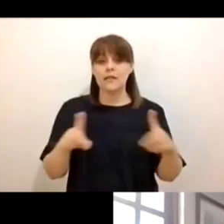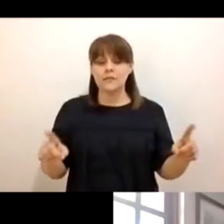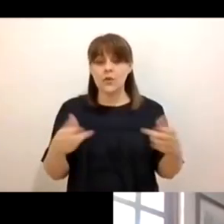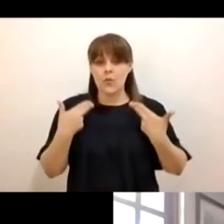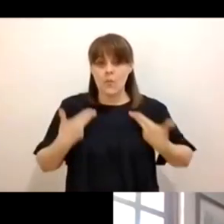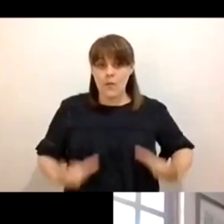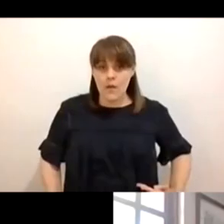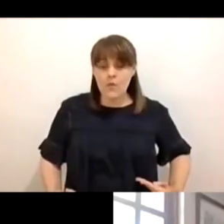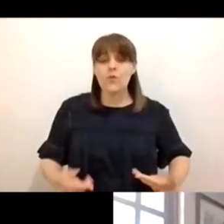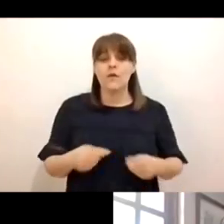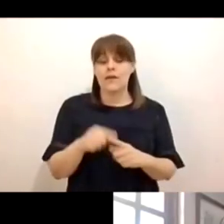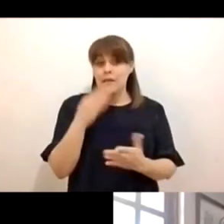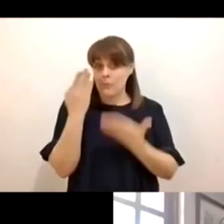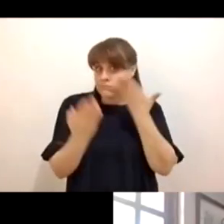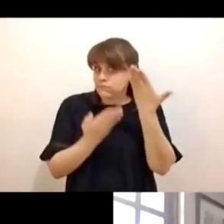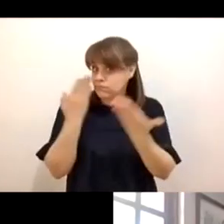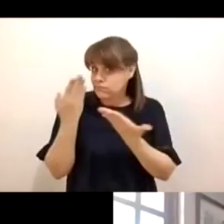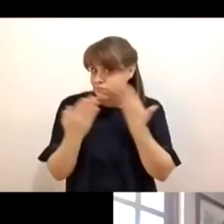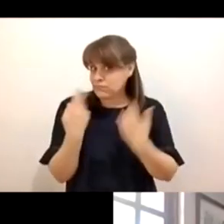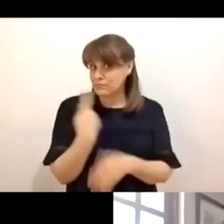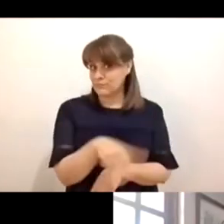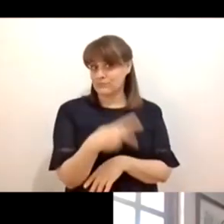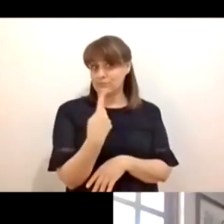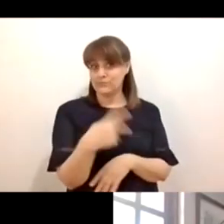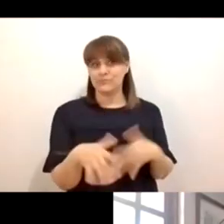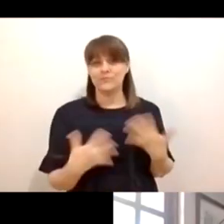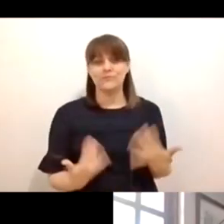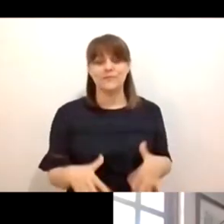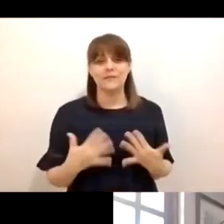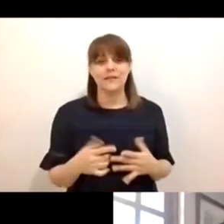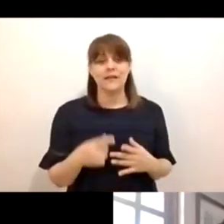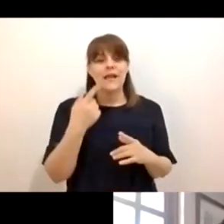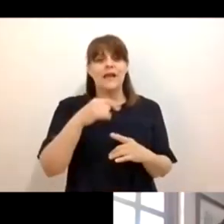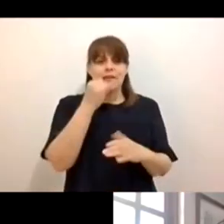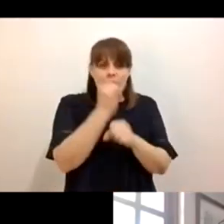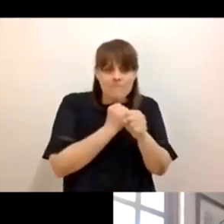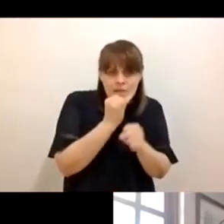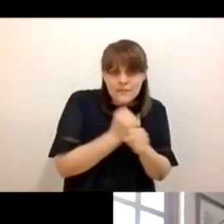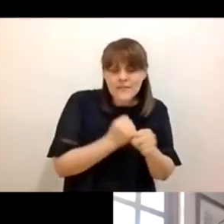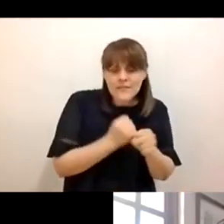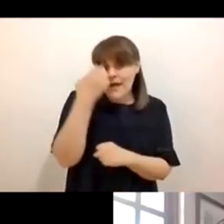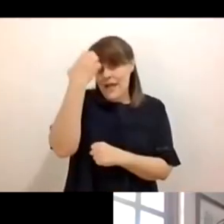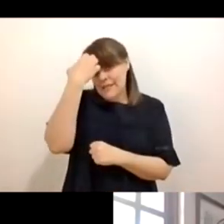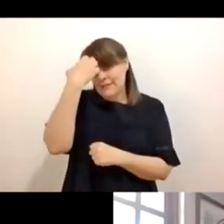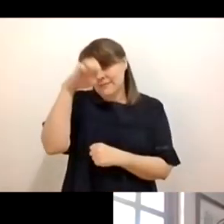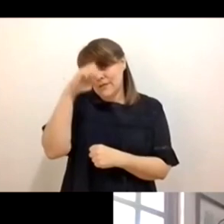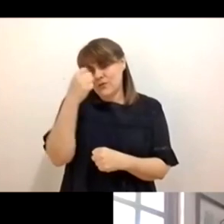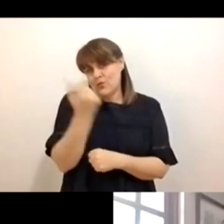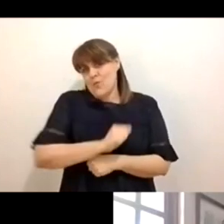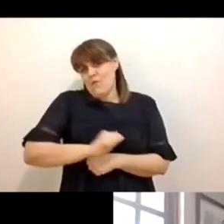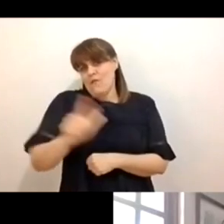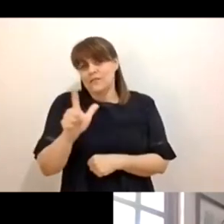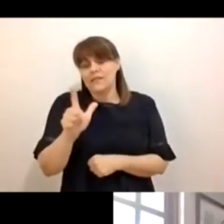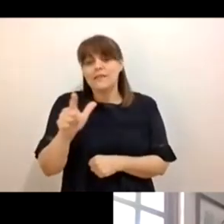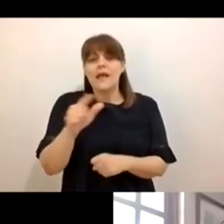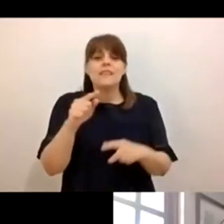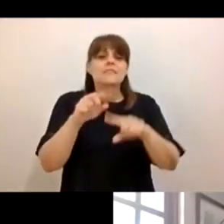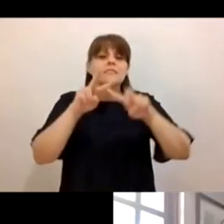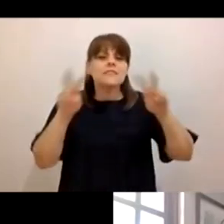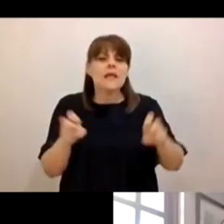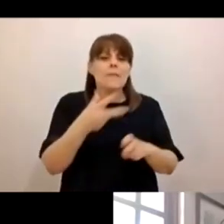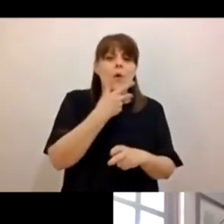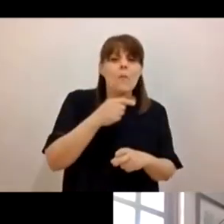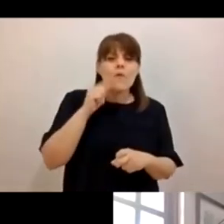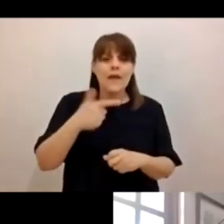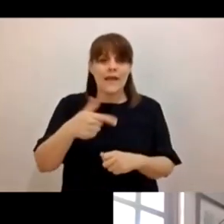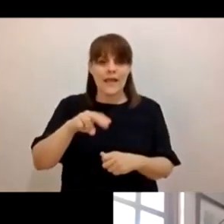es estudiosa la muchacha es investigadora y experta en temas de género la crianza y el cuidado participación y el